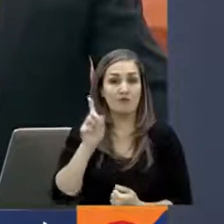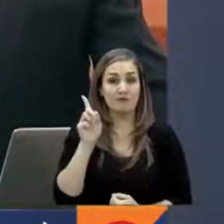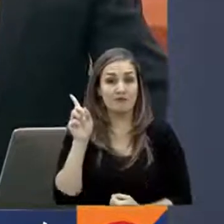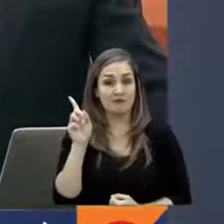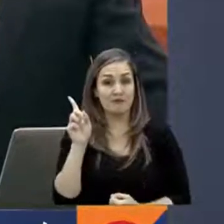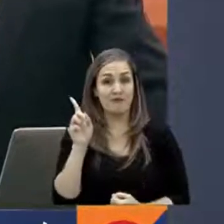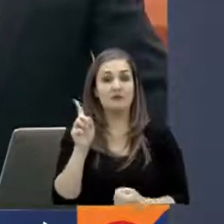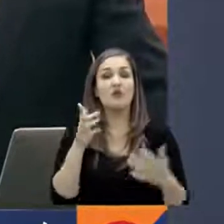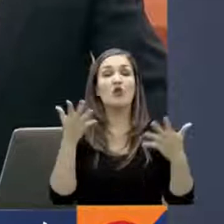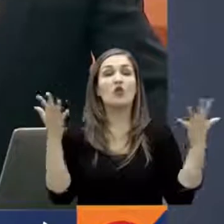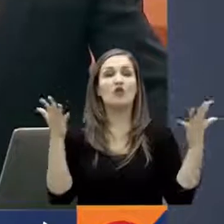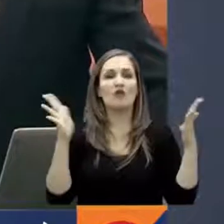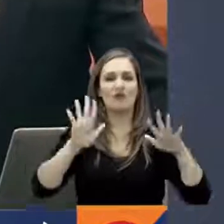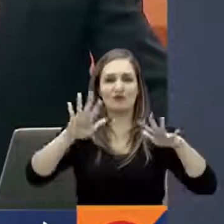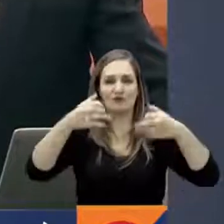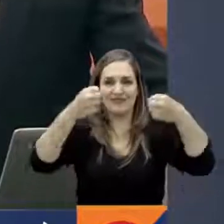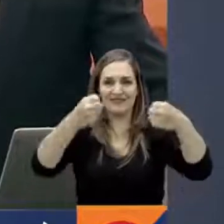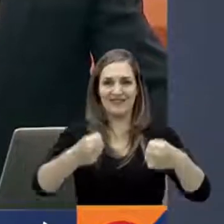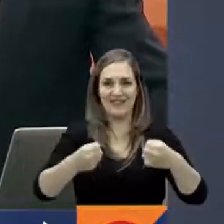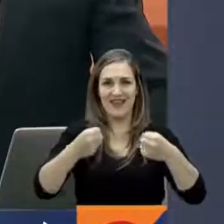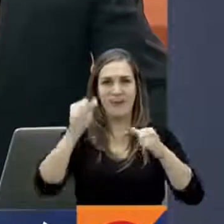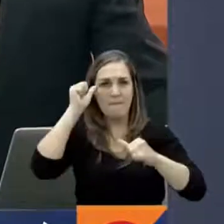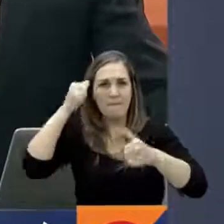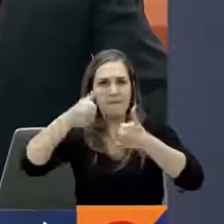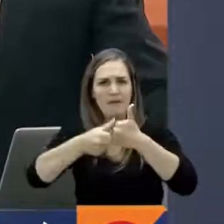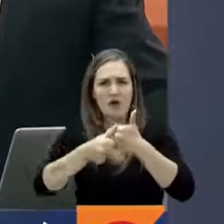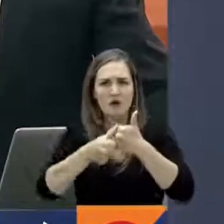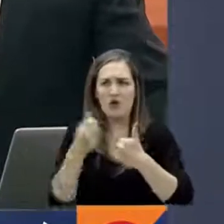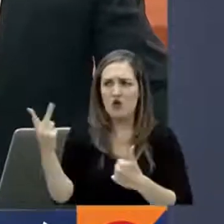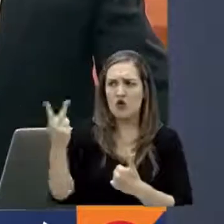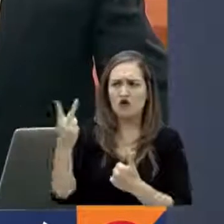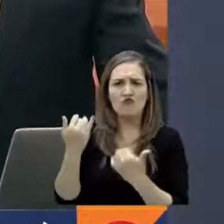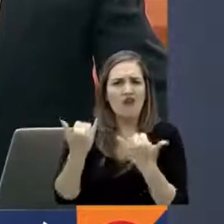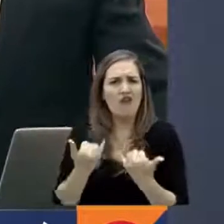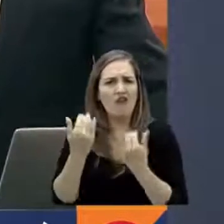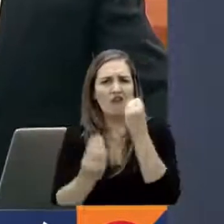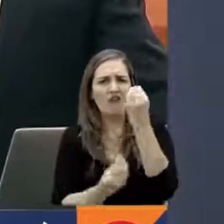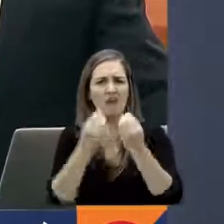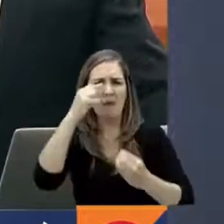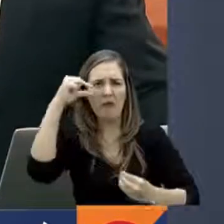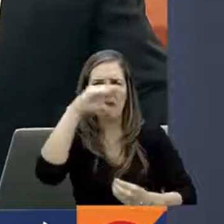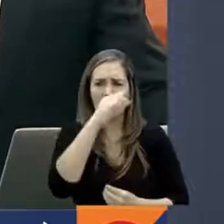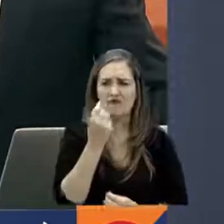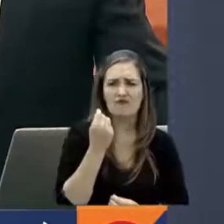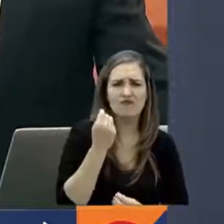John López. Luisa, ¿cuál ha sido la agenda de Gustavo Petro en las últimas horas? La escuchamos.